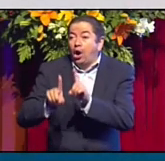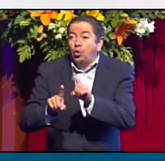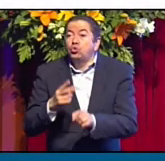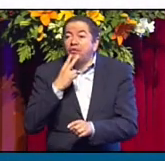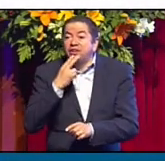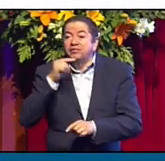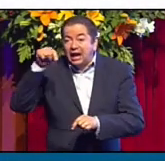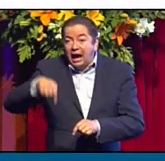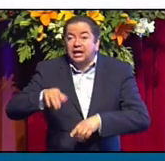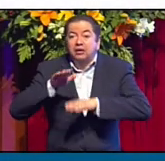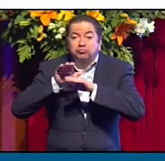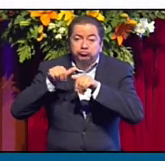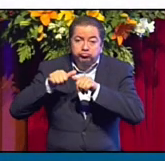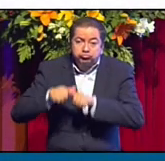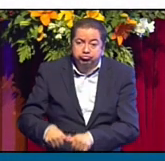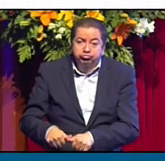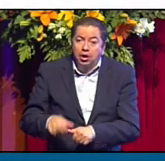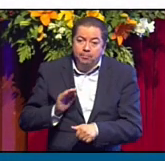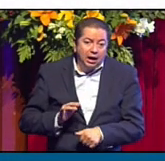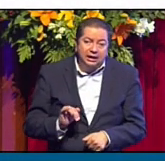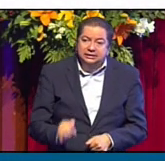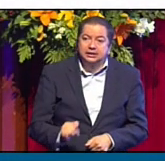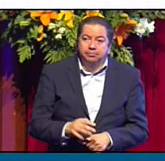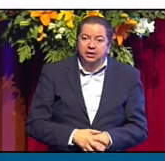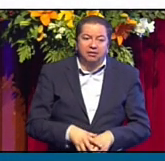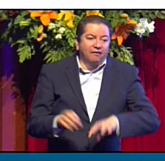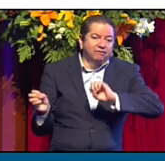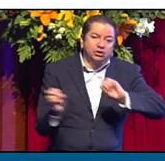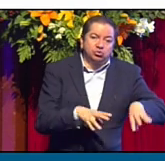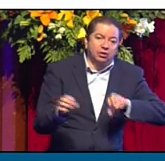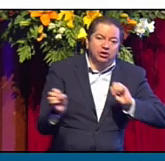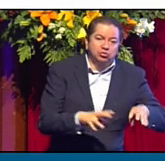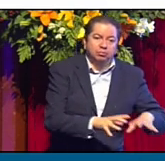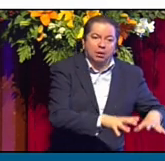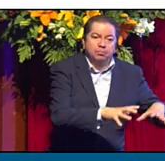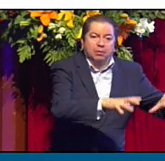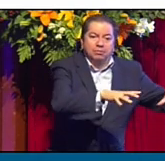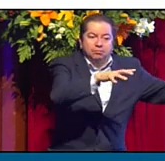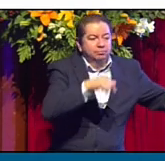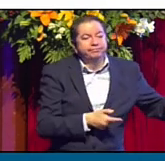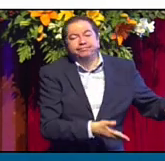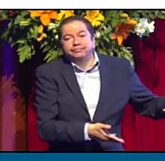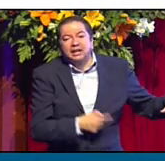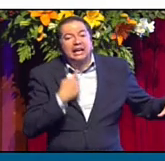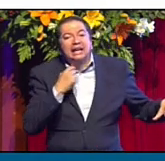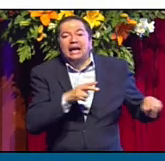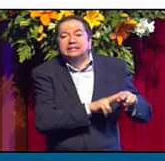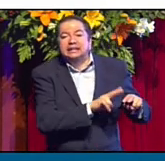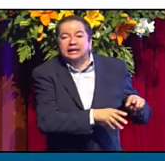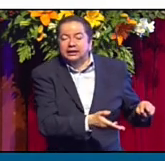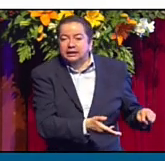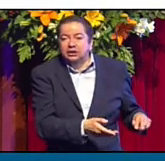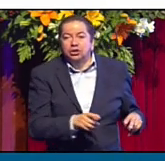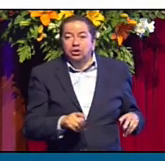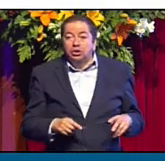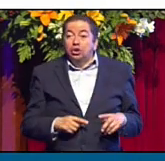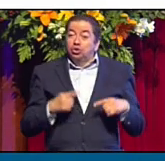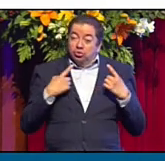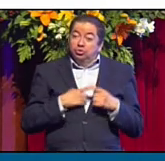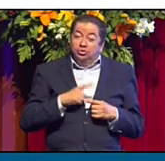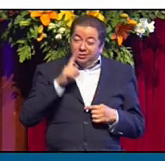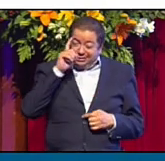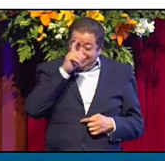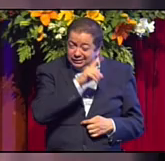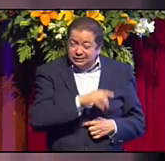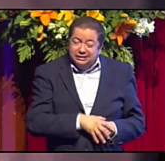Y claramente ahí estamos combatiendo esos pequeños microbasurales que se generan. Bueno, ¿qué es lo que hacemos? Hoy día, donde nos ha costado convencer a